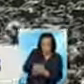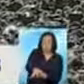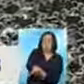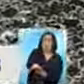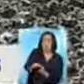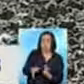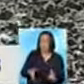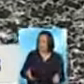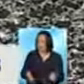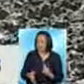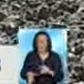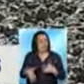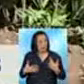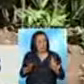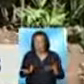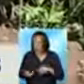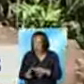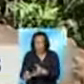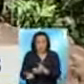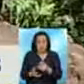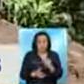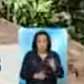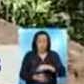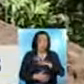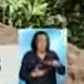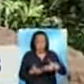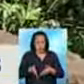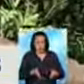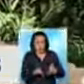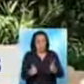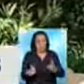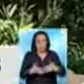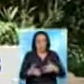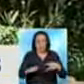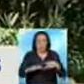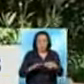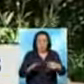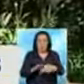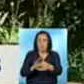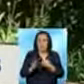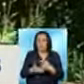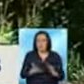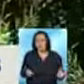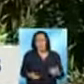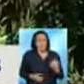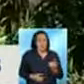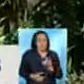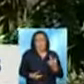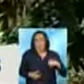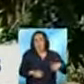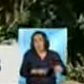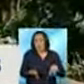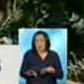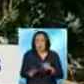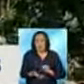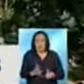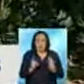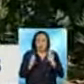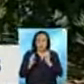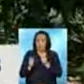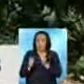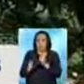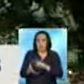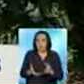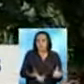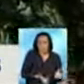no se ha podido sacar. Todas las carreteras están bloqueadas. Ajá. Y lo único que hacemos es llegar aquí, las donaciones que nos